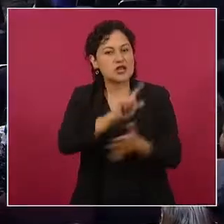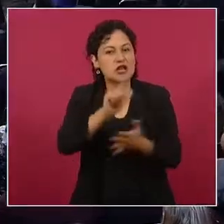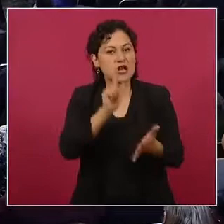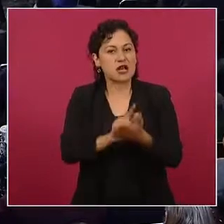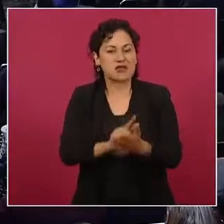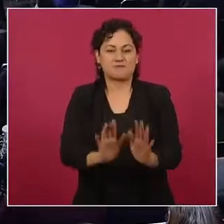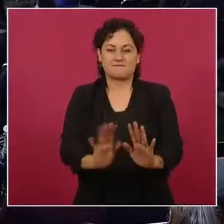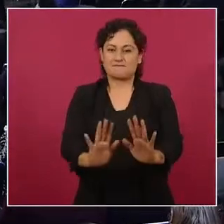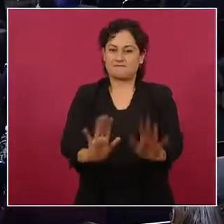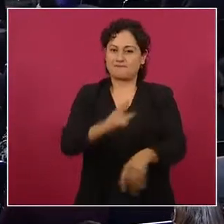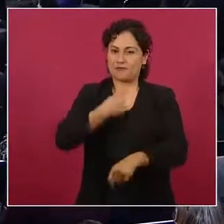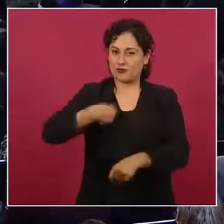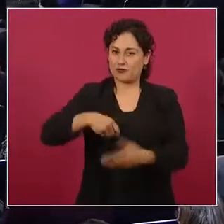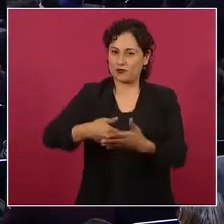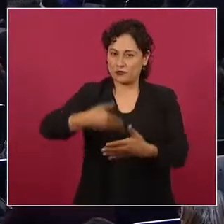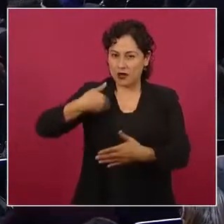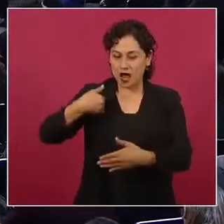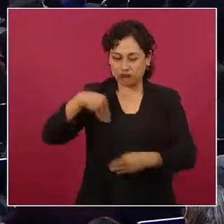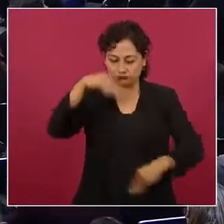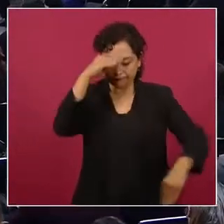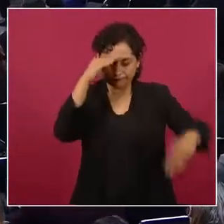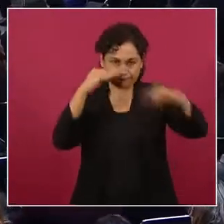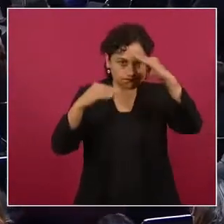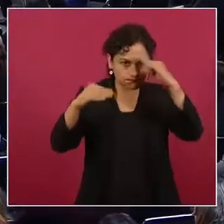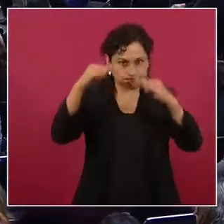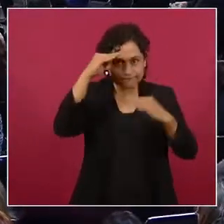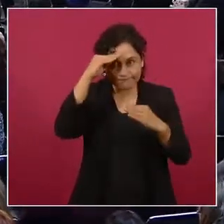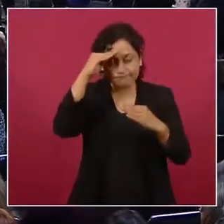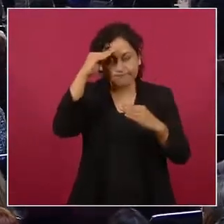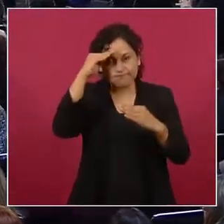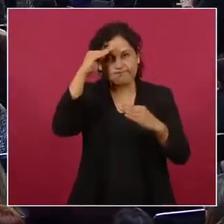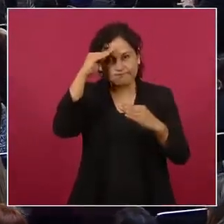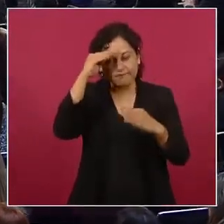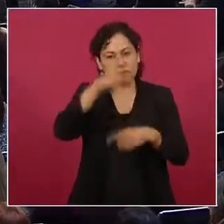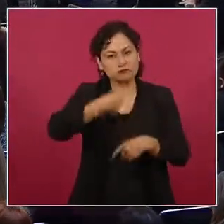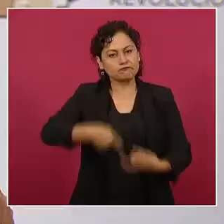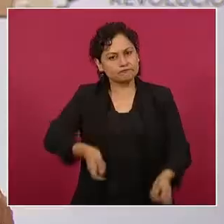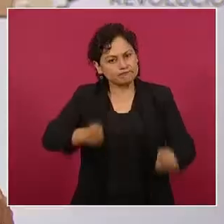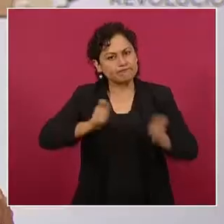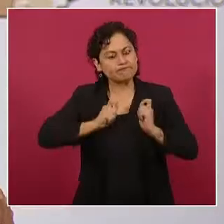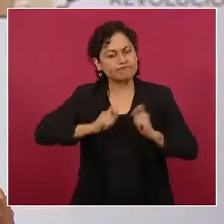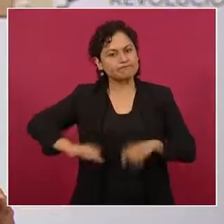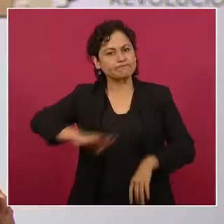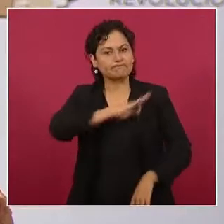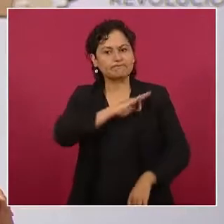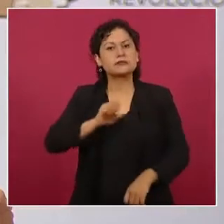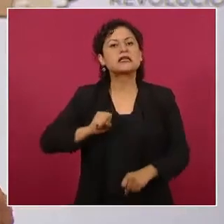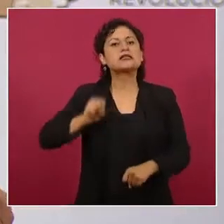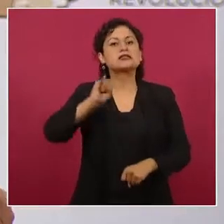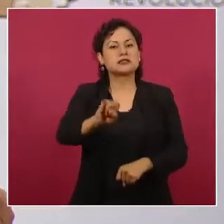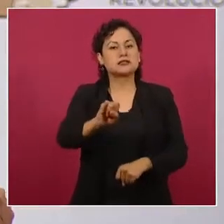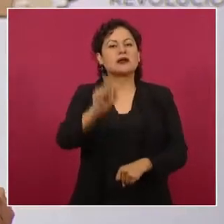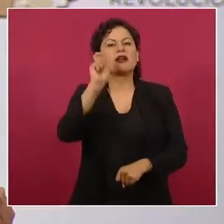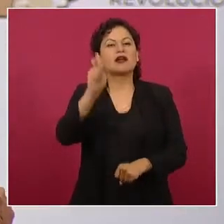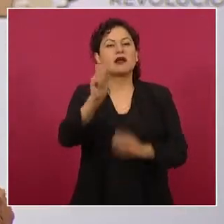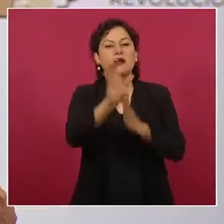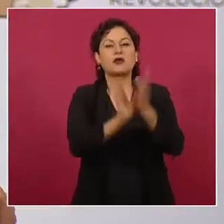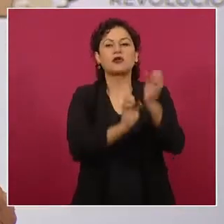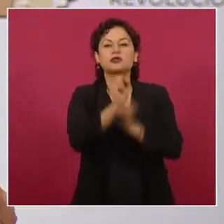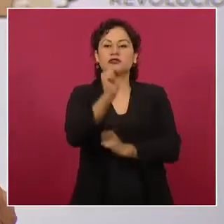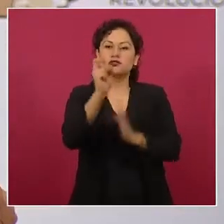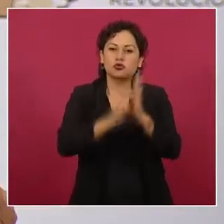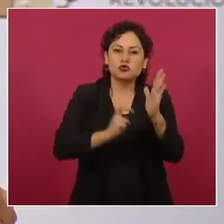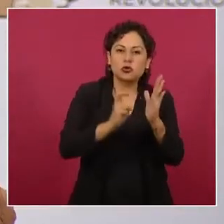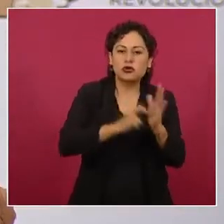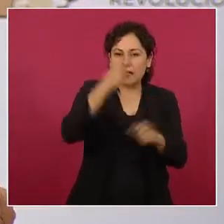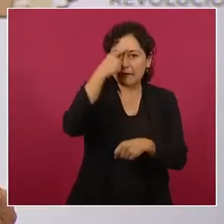buscábamos y atendimos, hicimos nuestra, seguimos creyendo en ello, que la reforma constitucional a la industria eléctrica